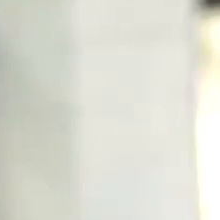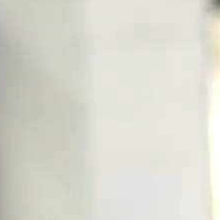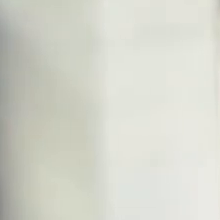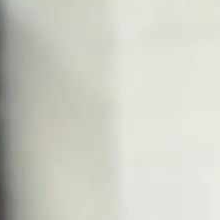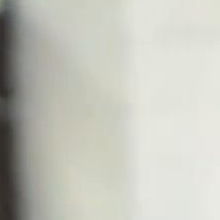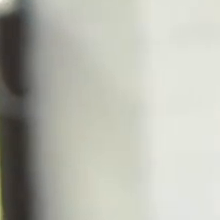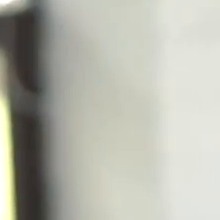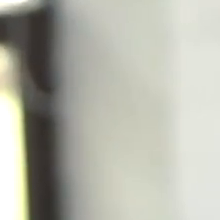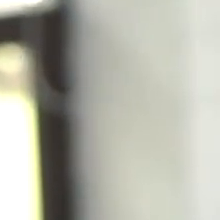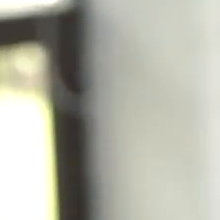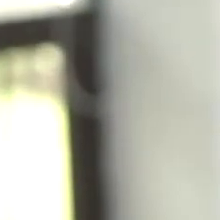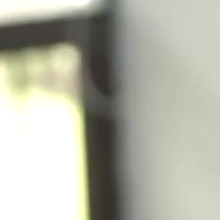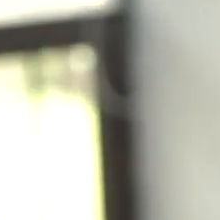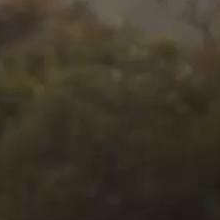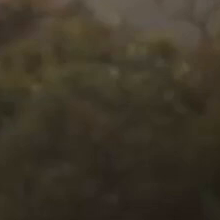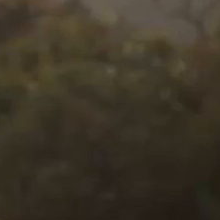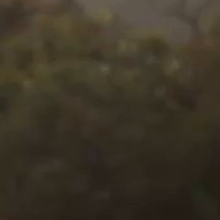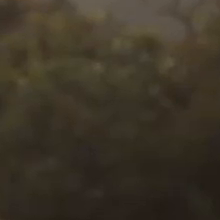conexión